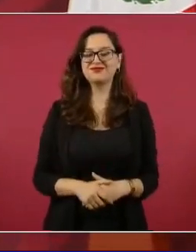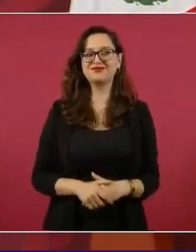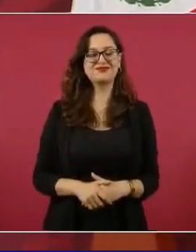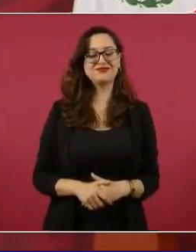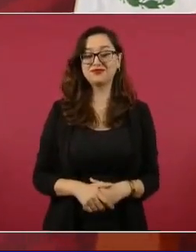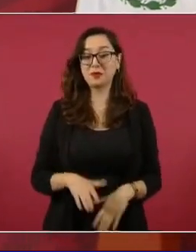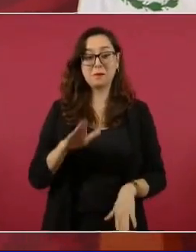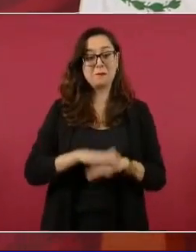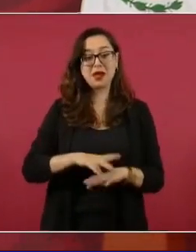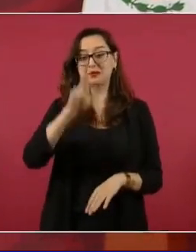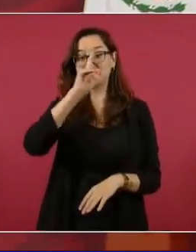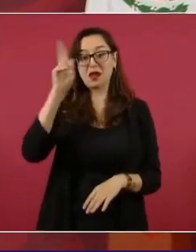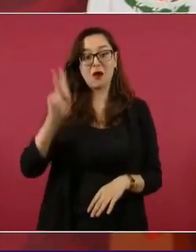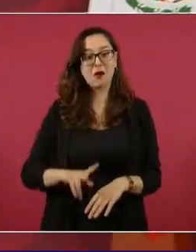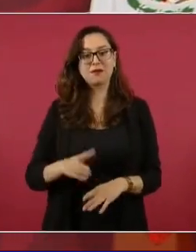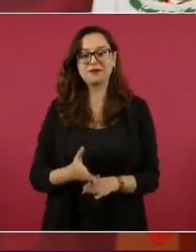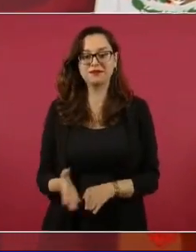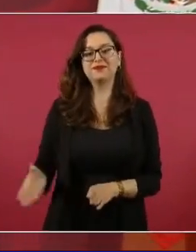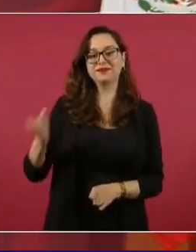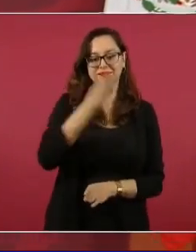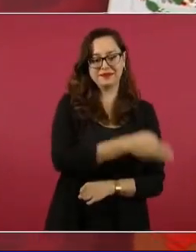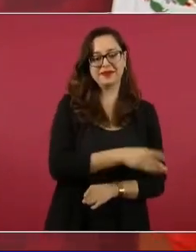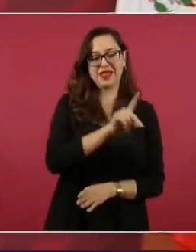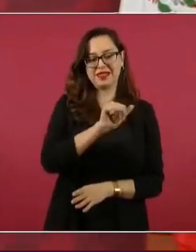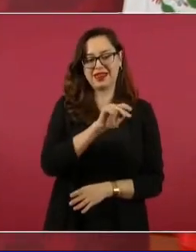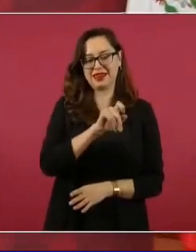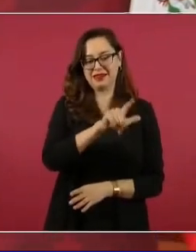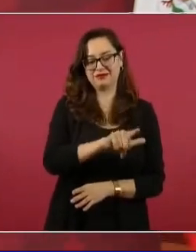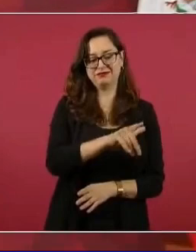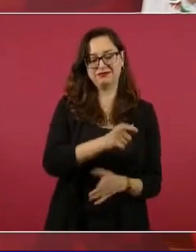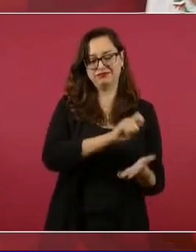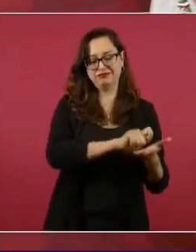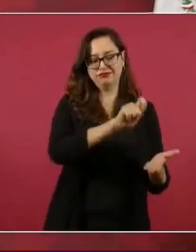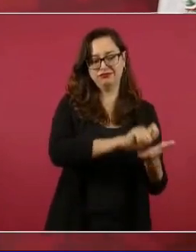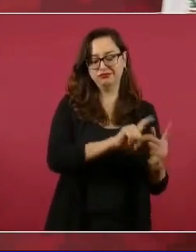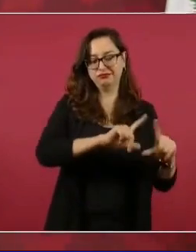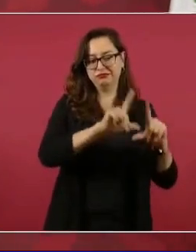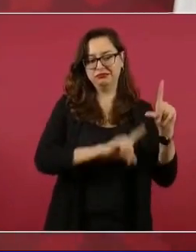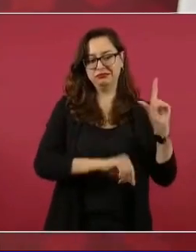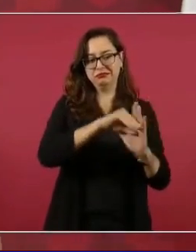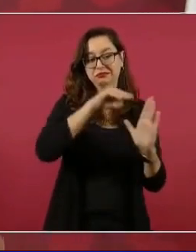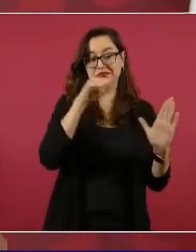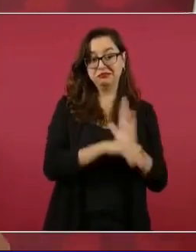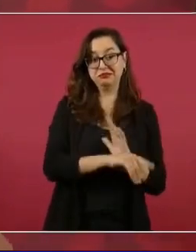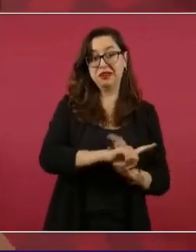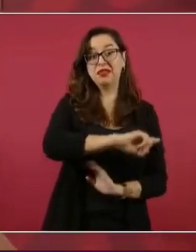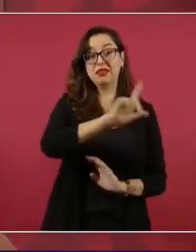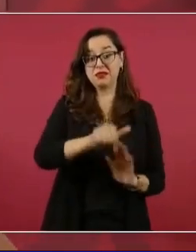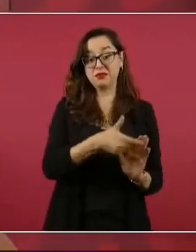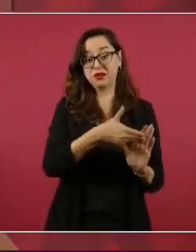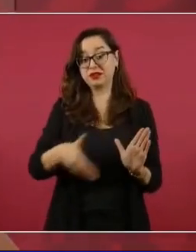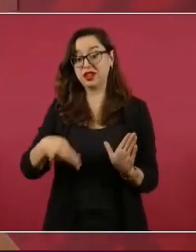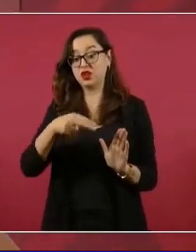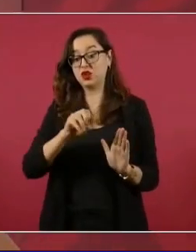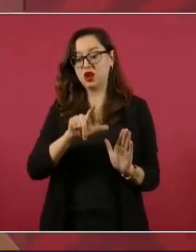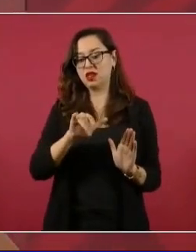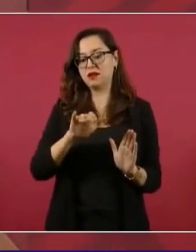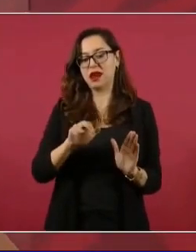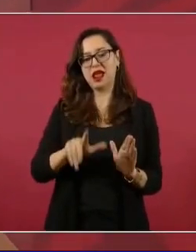ni imaginaba don Daniel hasta dónde iba a llegar la descomposición de nuestro